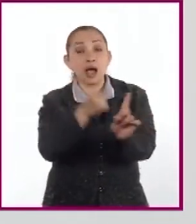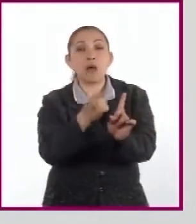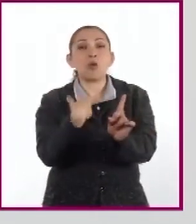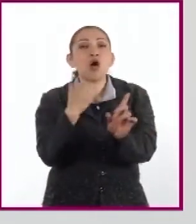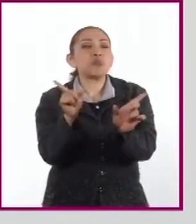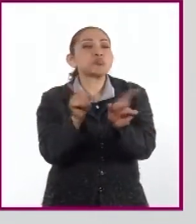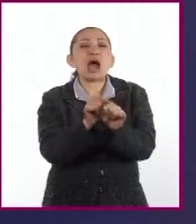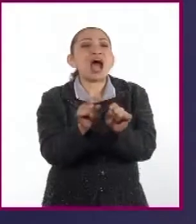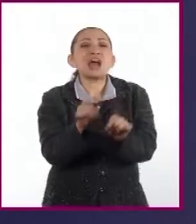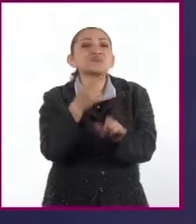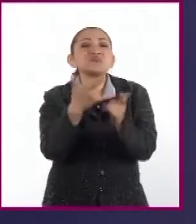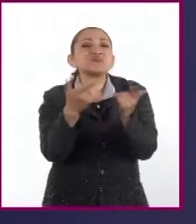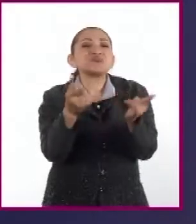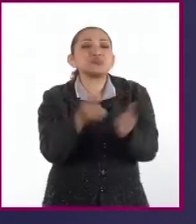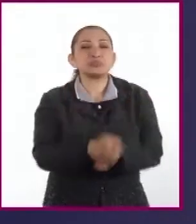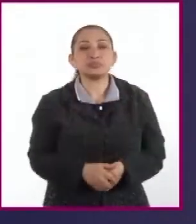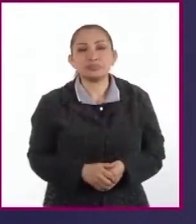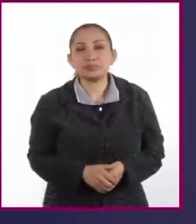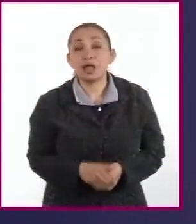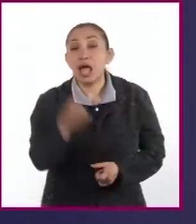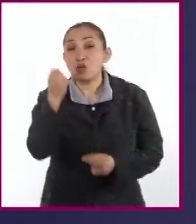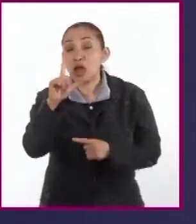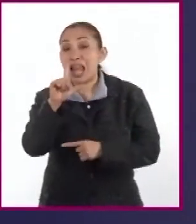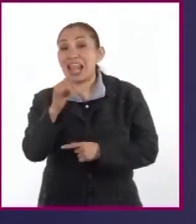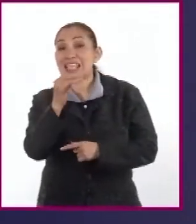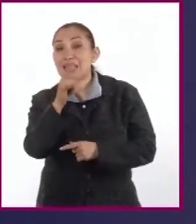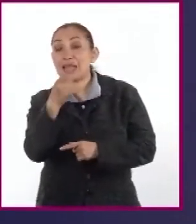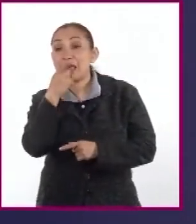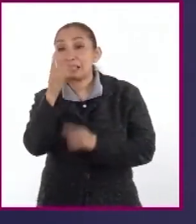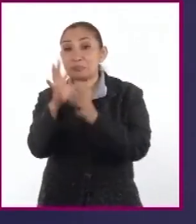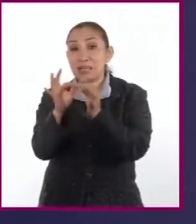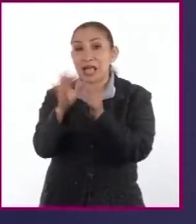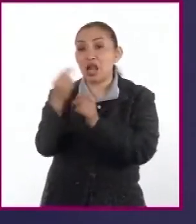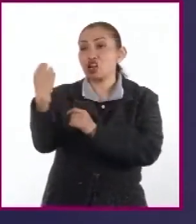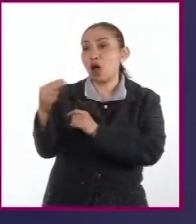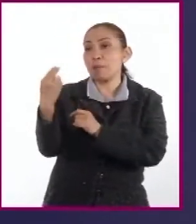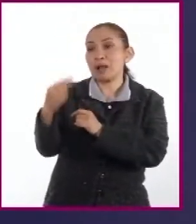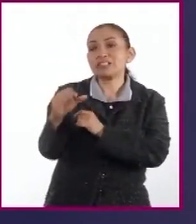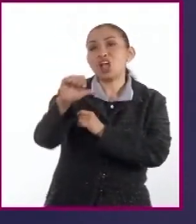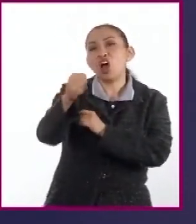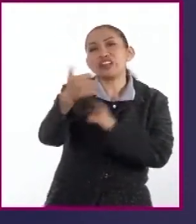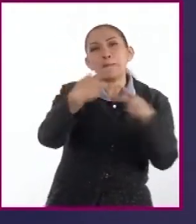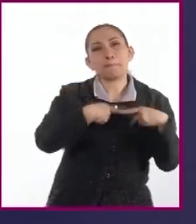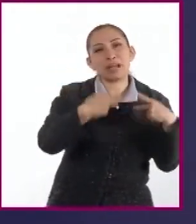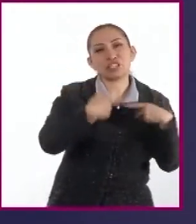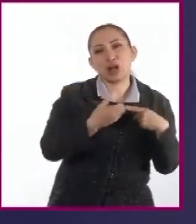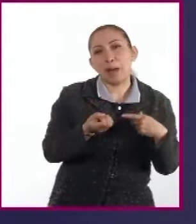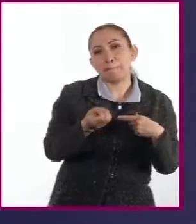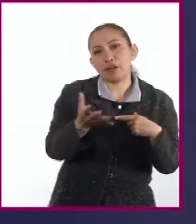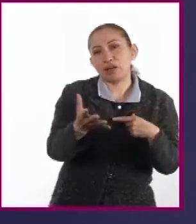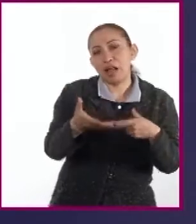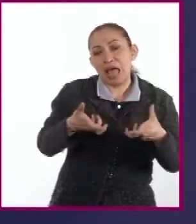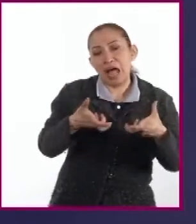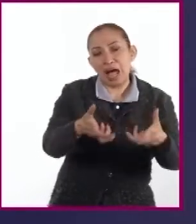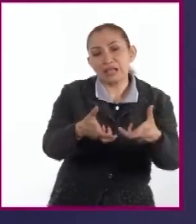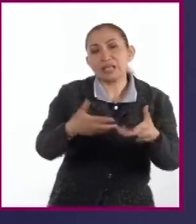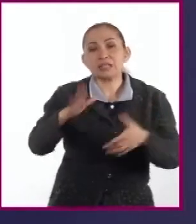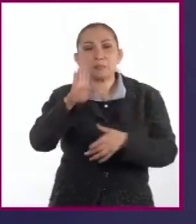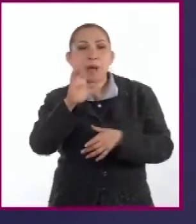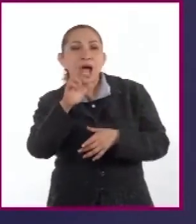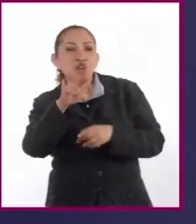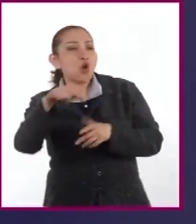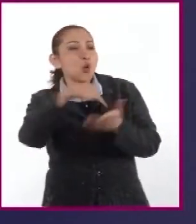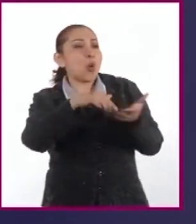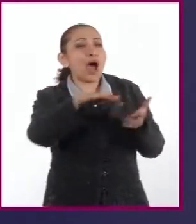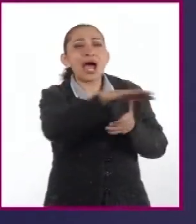anécdota relacionada. Algunas leyendas narran acerca de los nombres alternos que se les otorga a las calles, barrios o